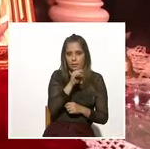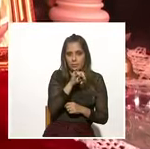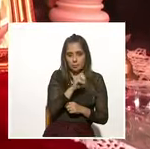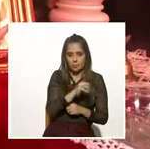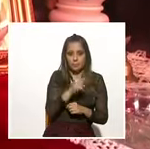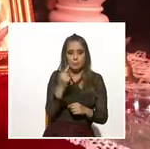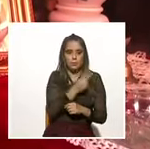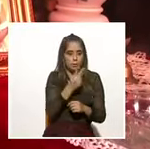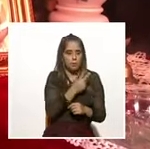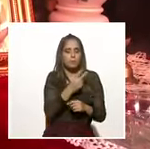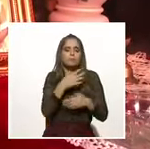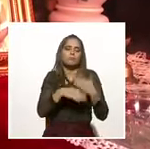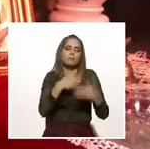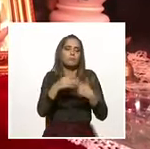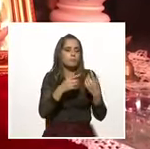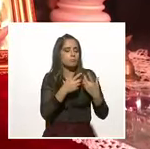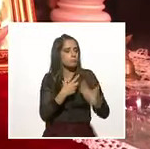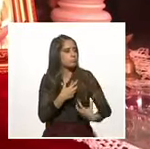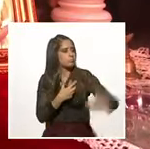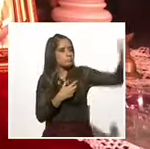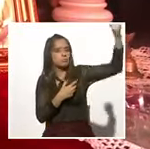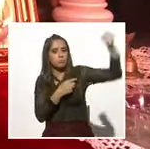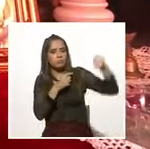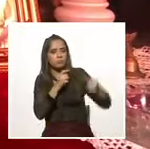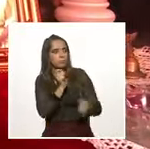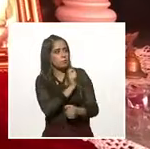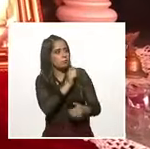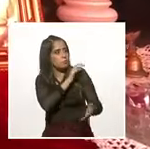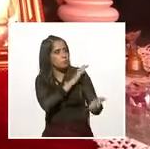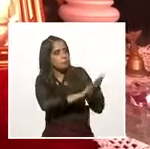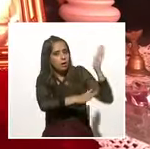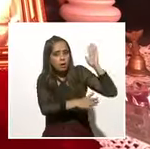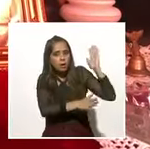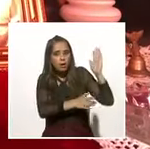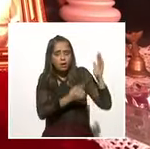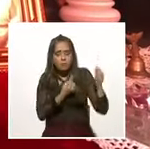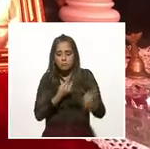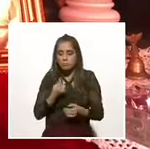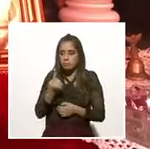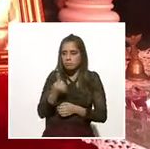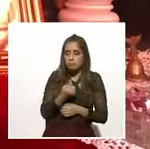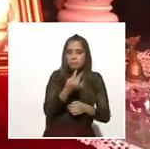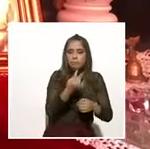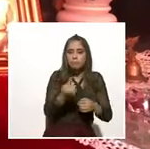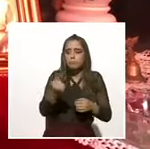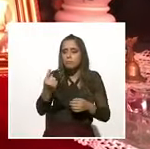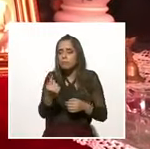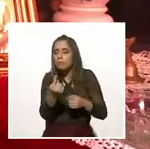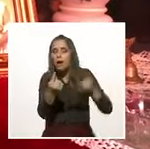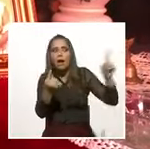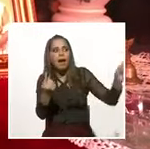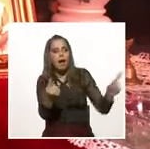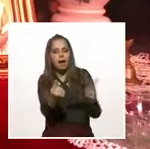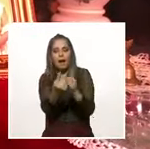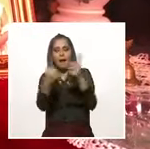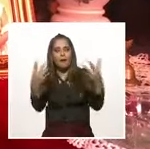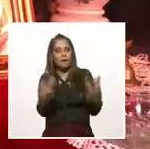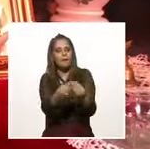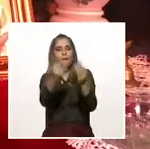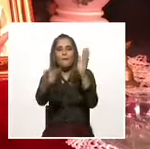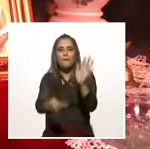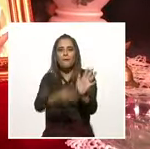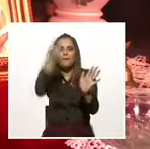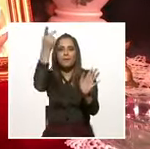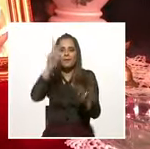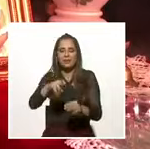se lo quita y después, por azares del destino, regresa a su vida. Es una historia muy